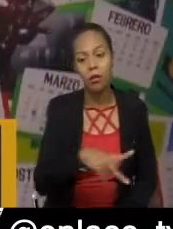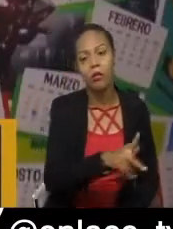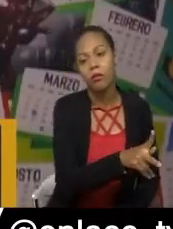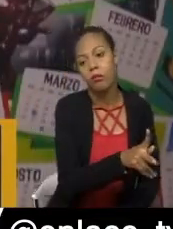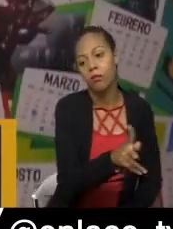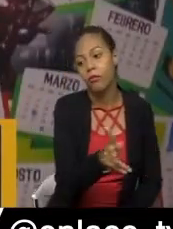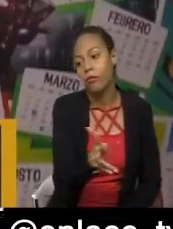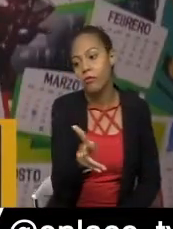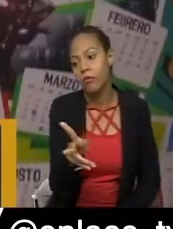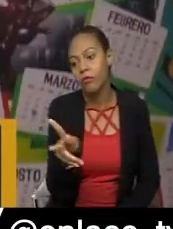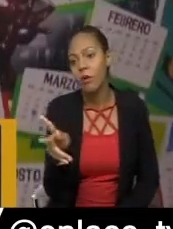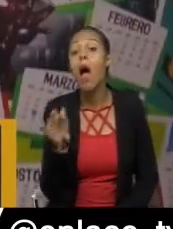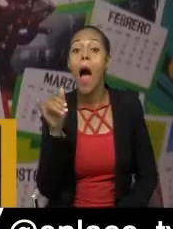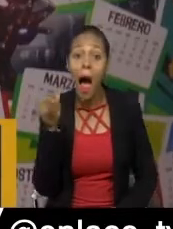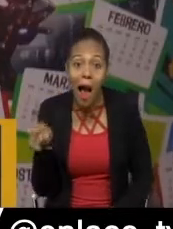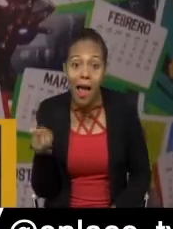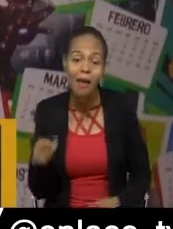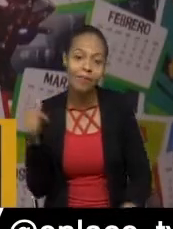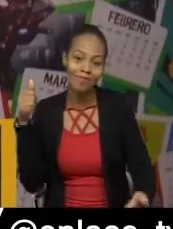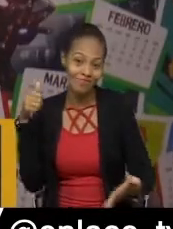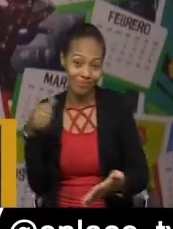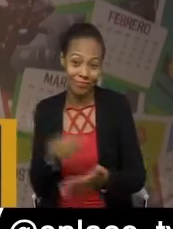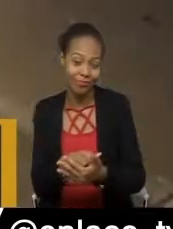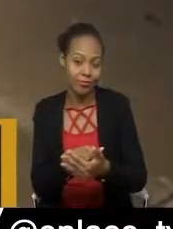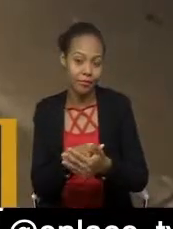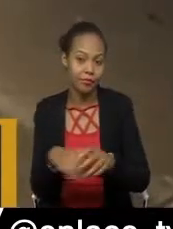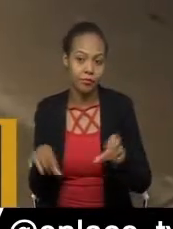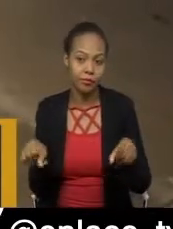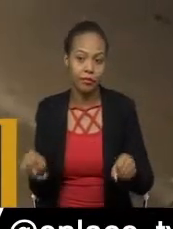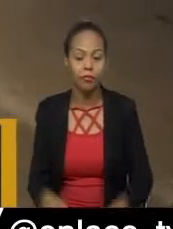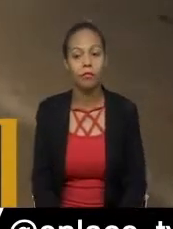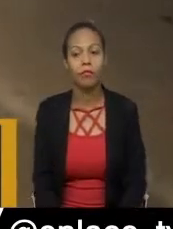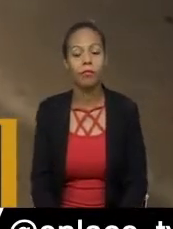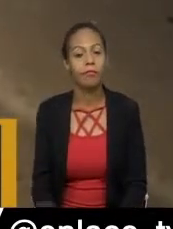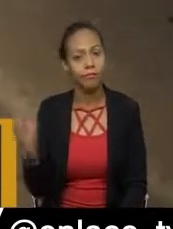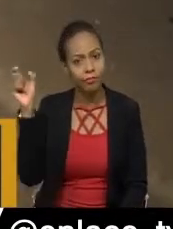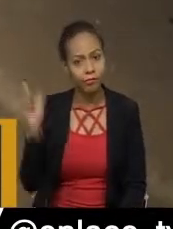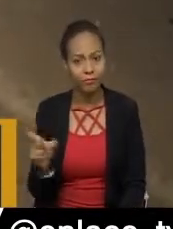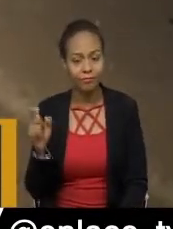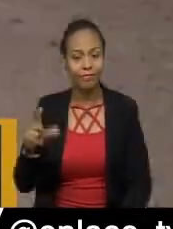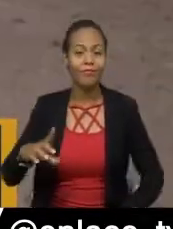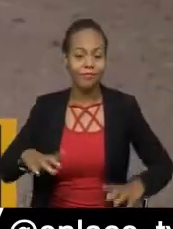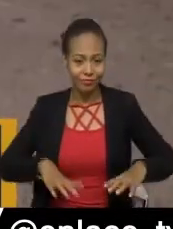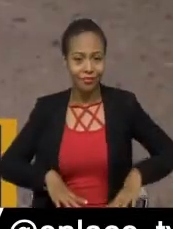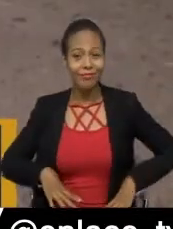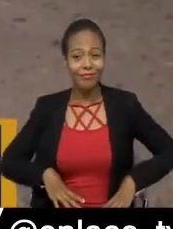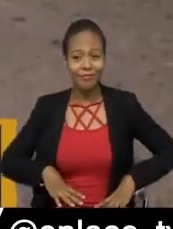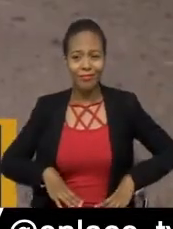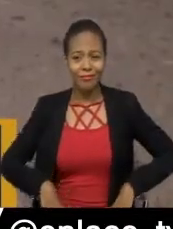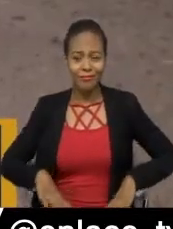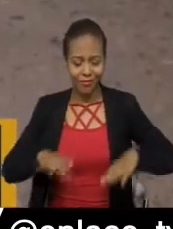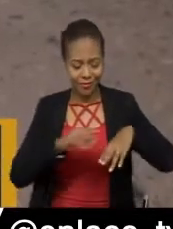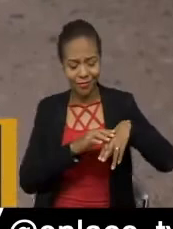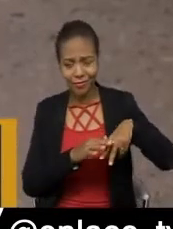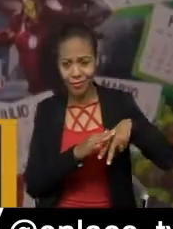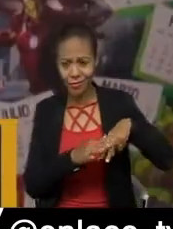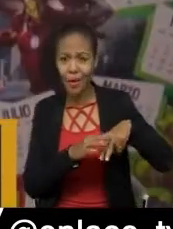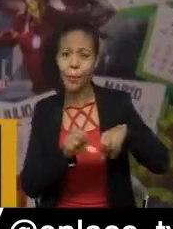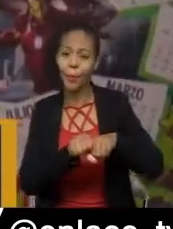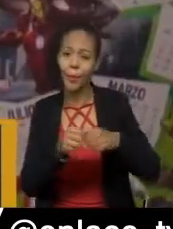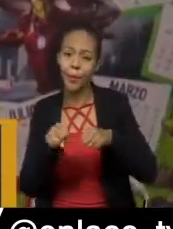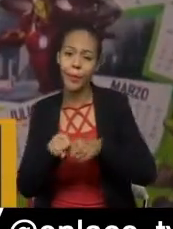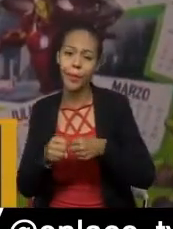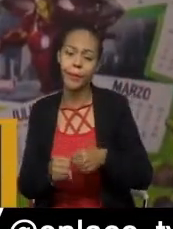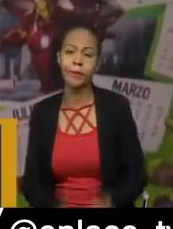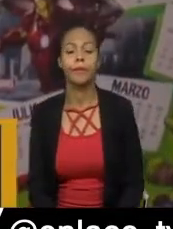en ese momento cuando lo impacta el de la motocicleta. La persona herida resultó con fracturas en su cadera y en una de sus extremidades inferiores. El